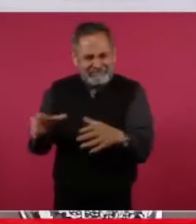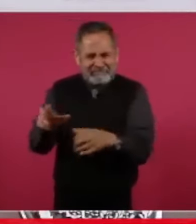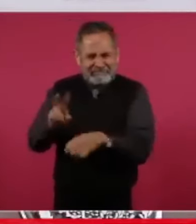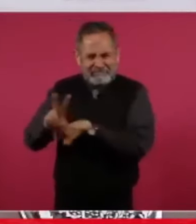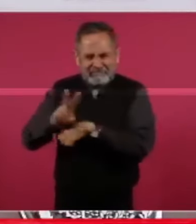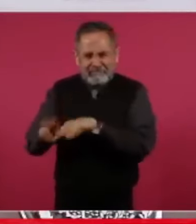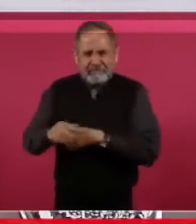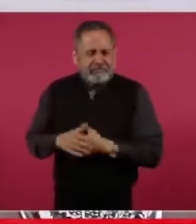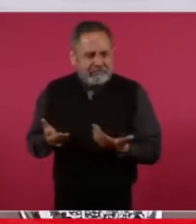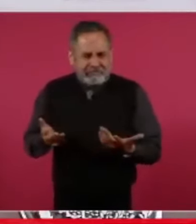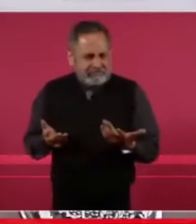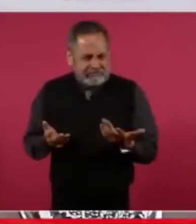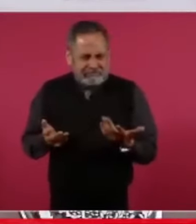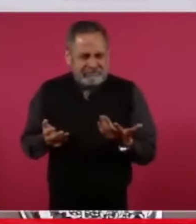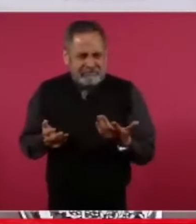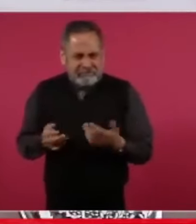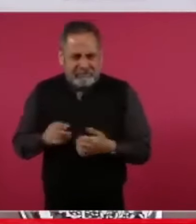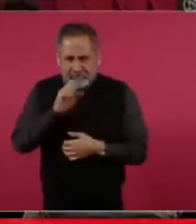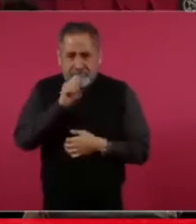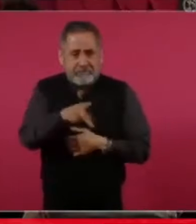no solo los gobiernos, los medios.